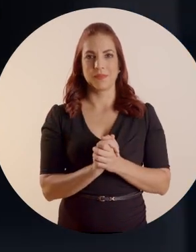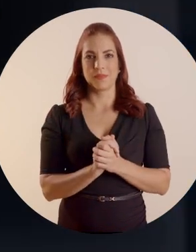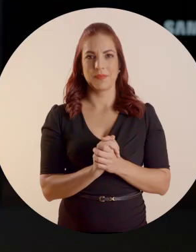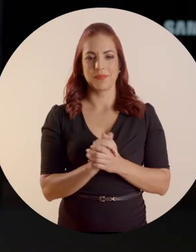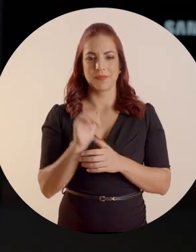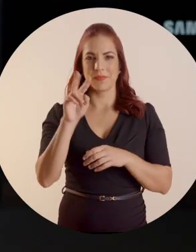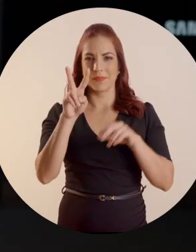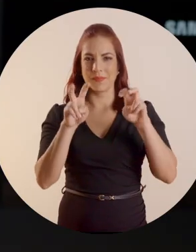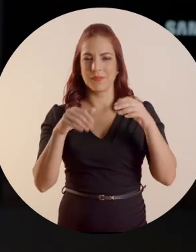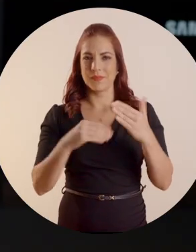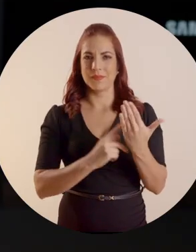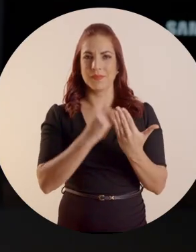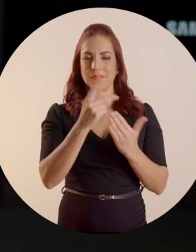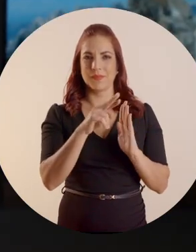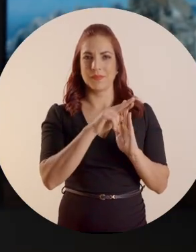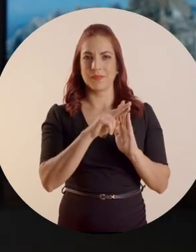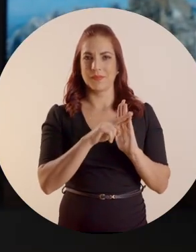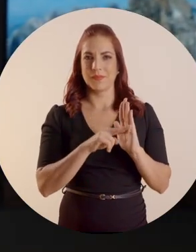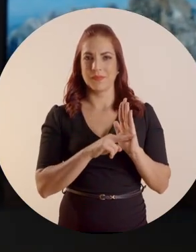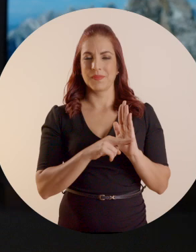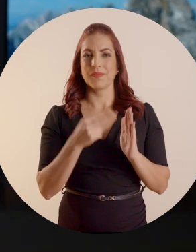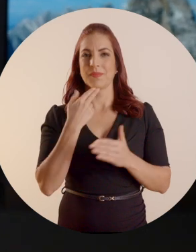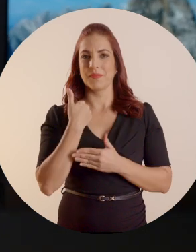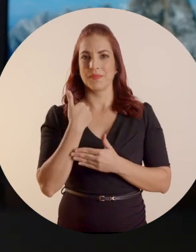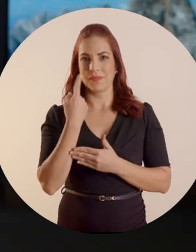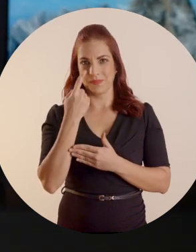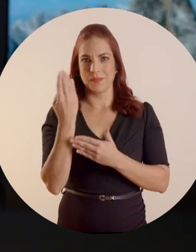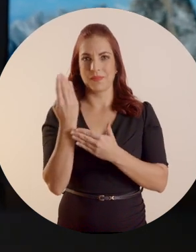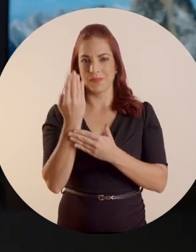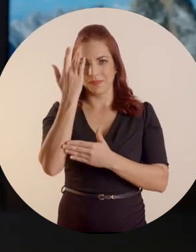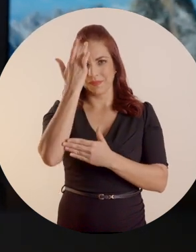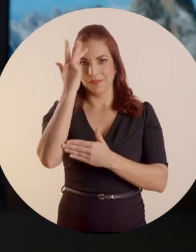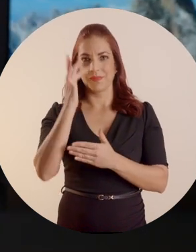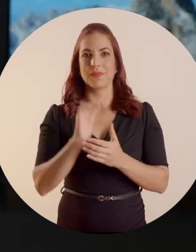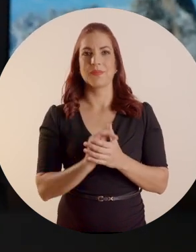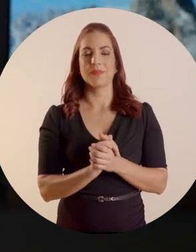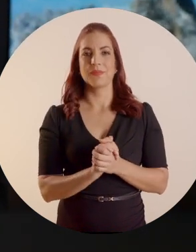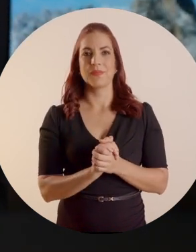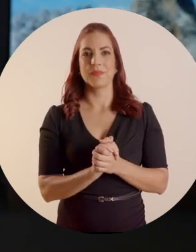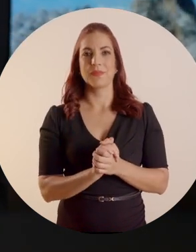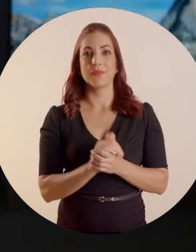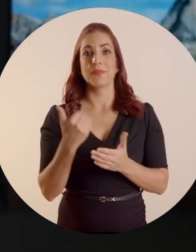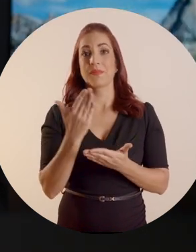televisor. Verifica las actualizaciones de software disponibles para tu Samsung